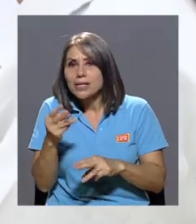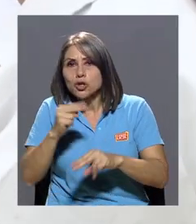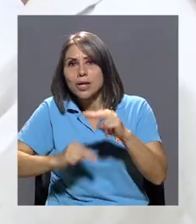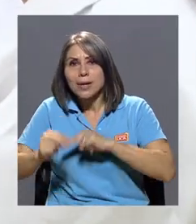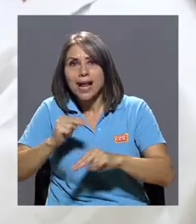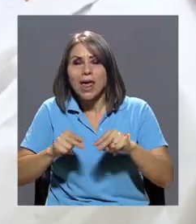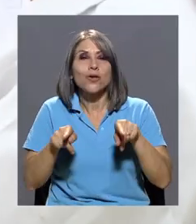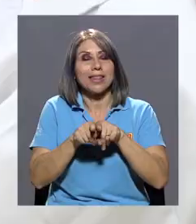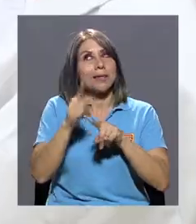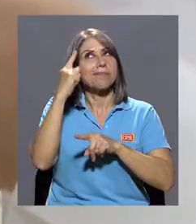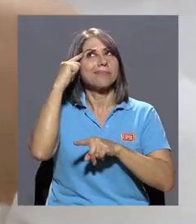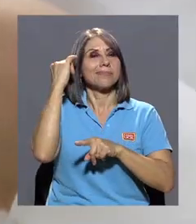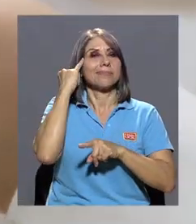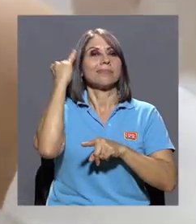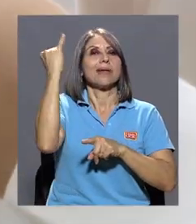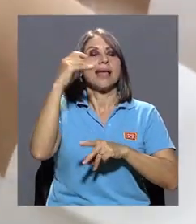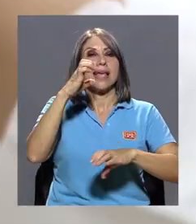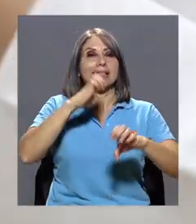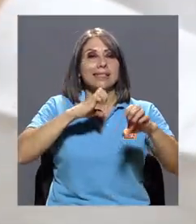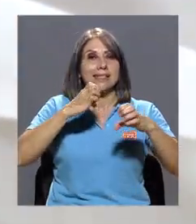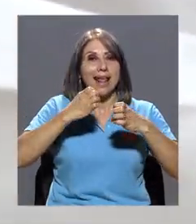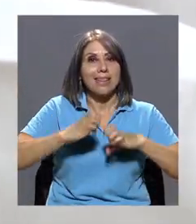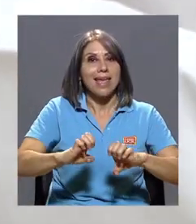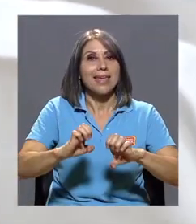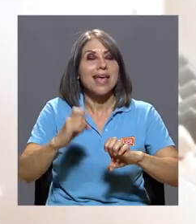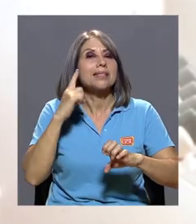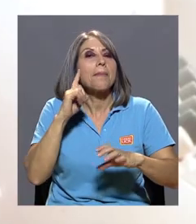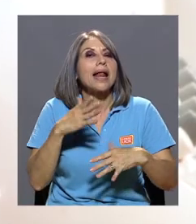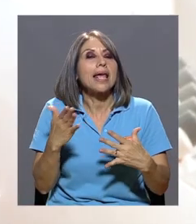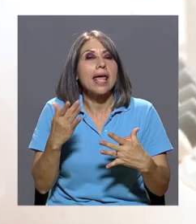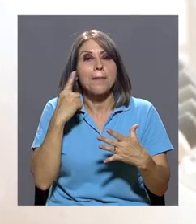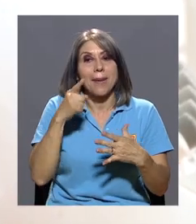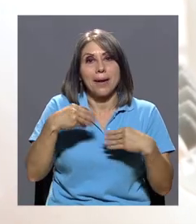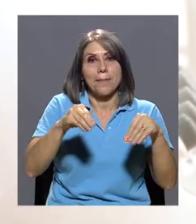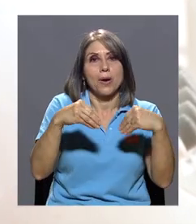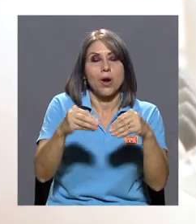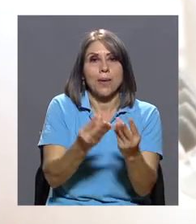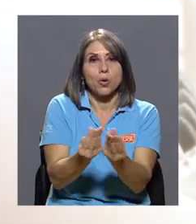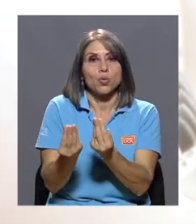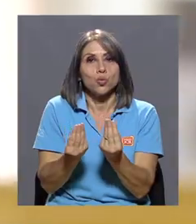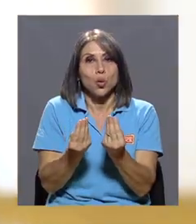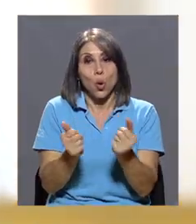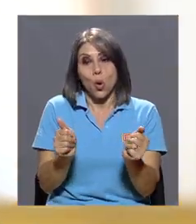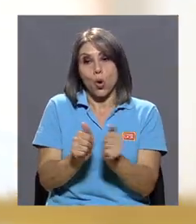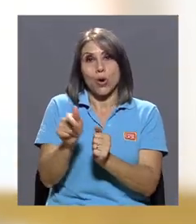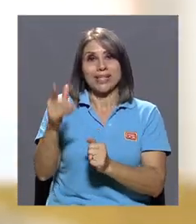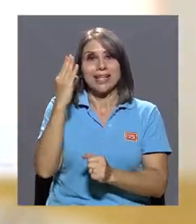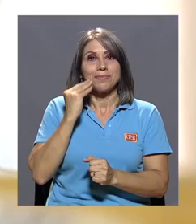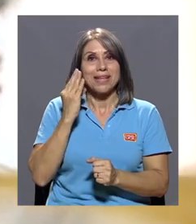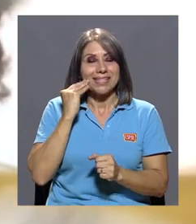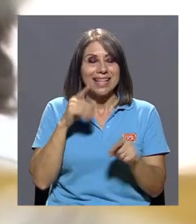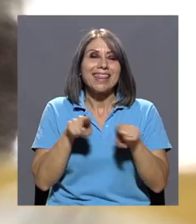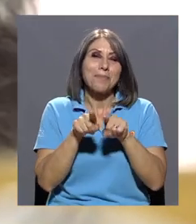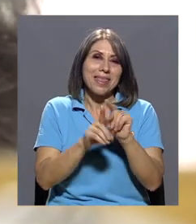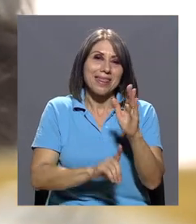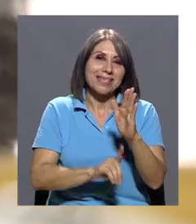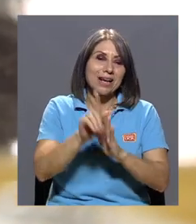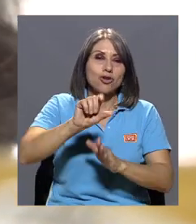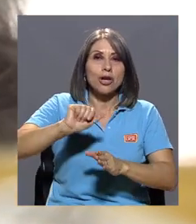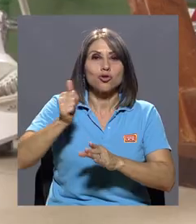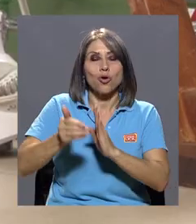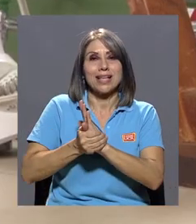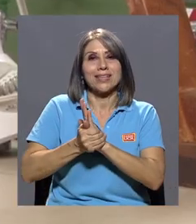y crear las estrategias para colocar el producto. Es decir, con esta experiencia desarrollaron otras